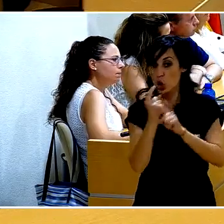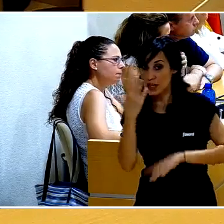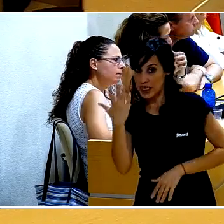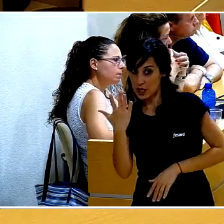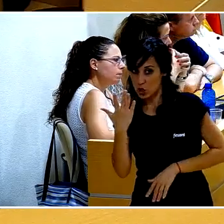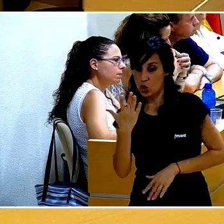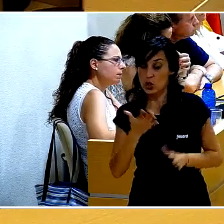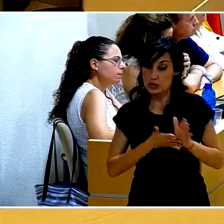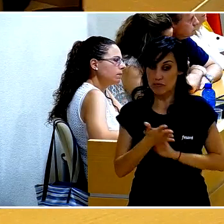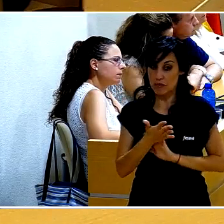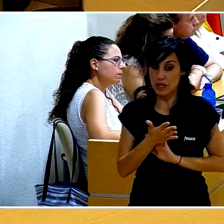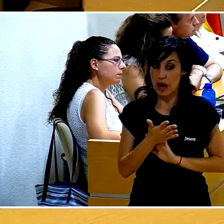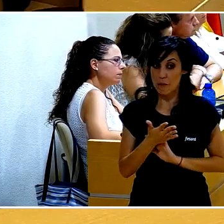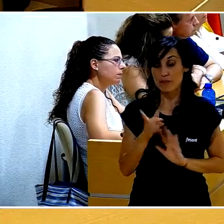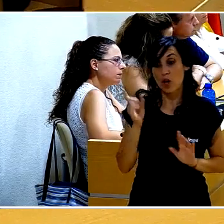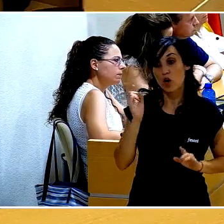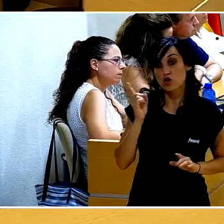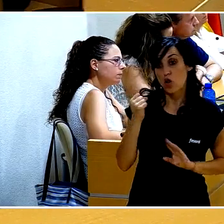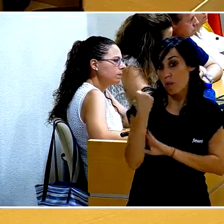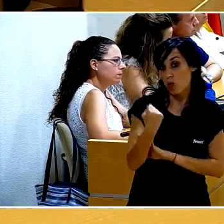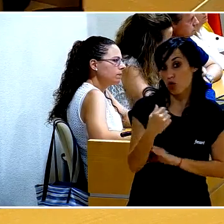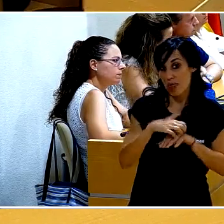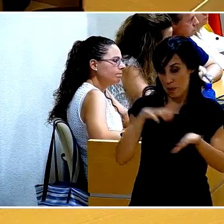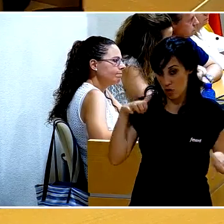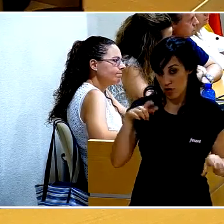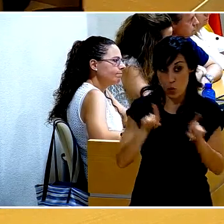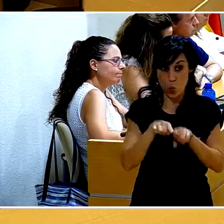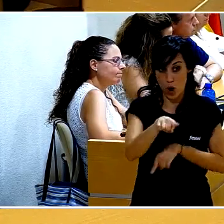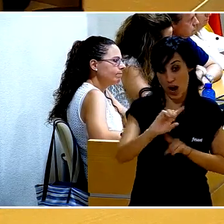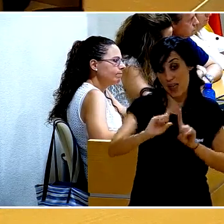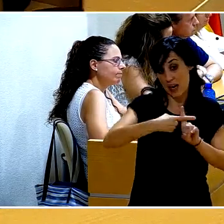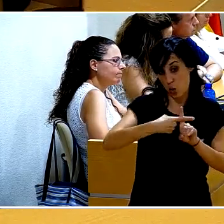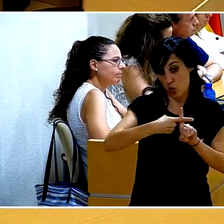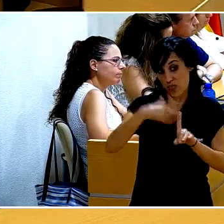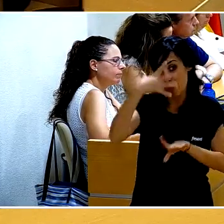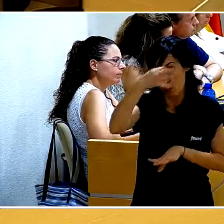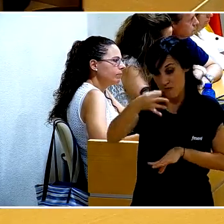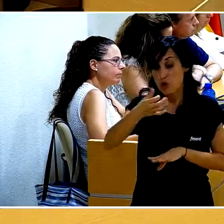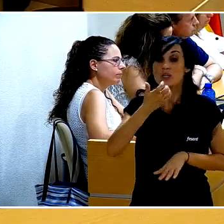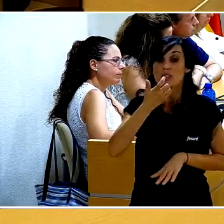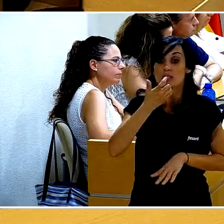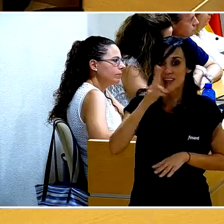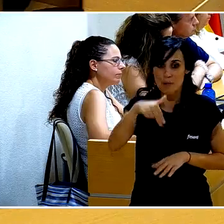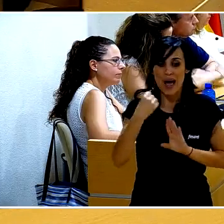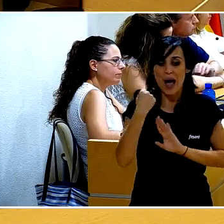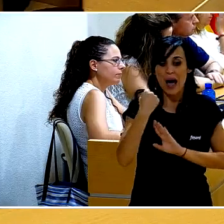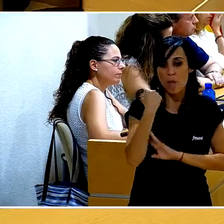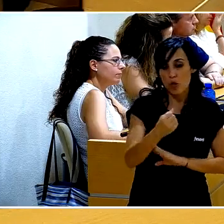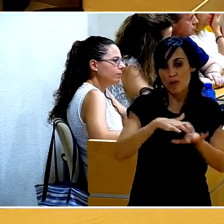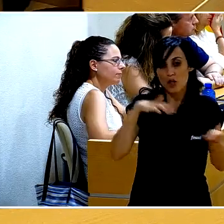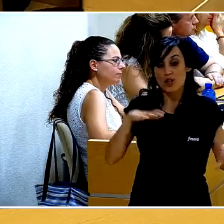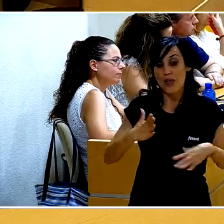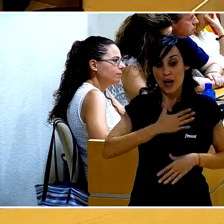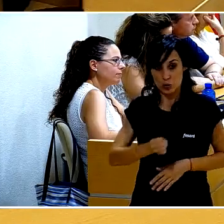decir, no solamente con el apoyo mayoritario como tiene ahora la cruz del pueblo, sino con el apoyo mayoritario de la